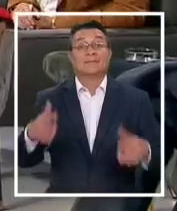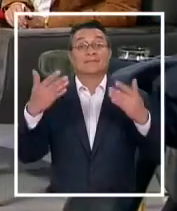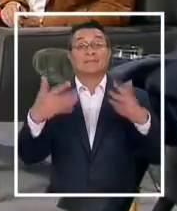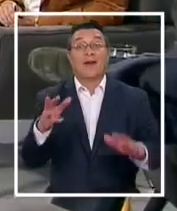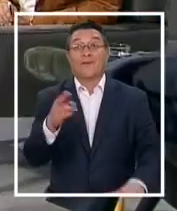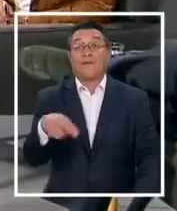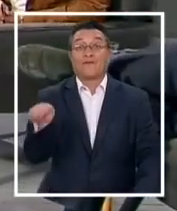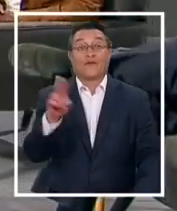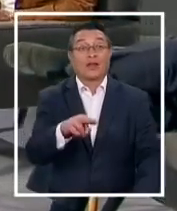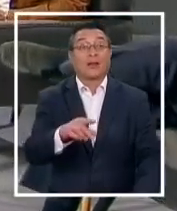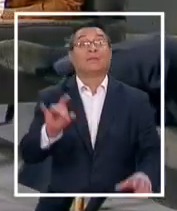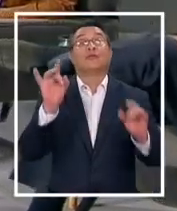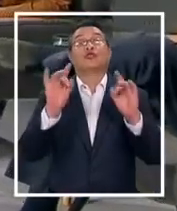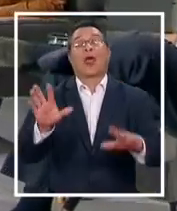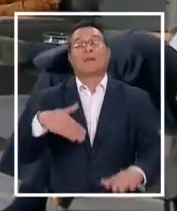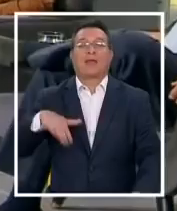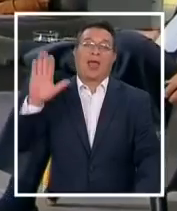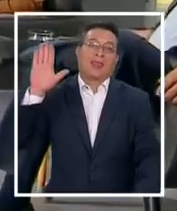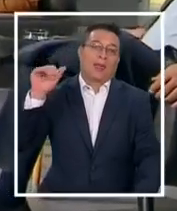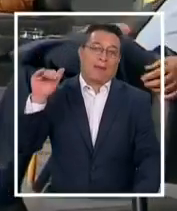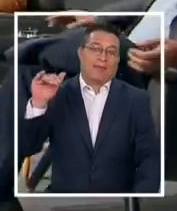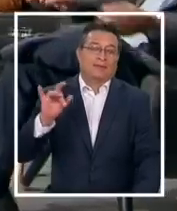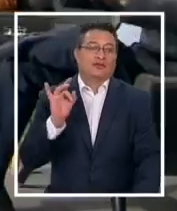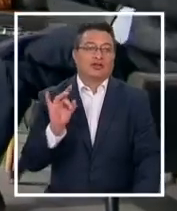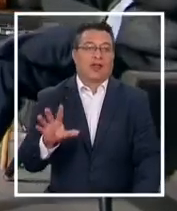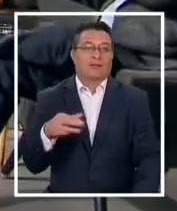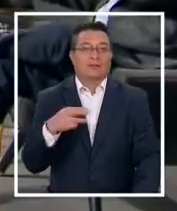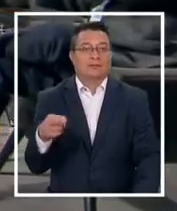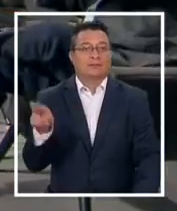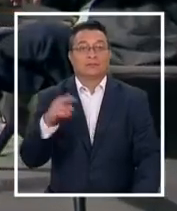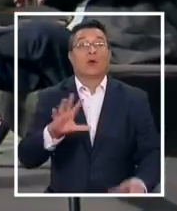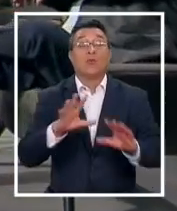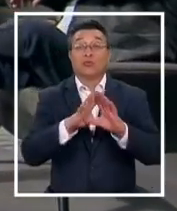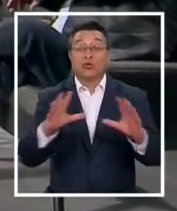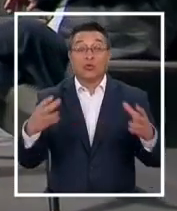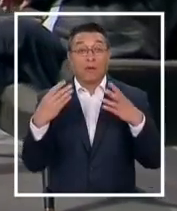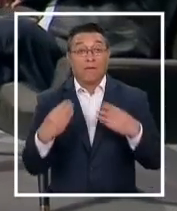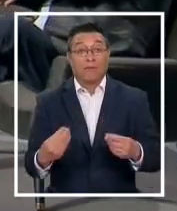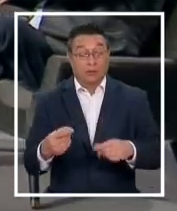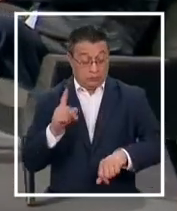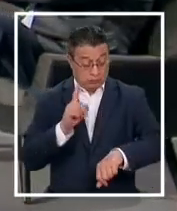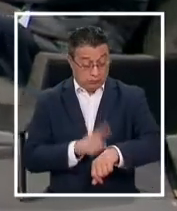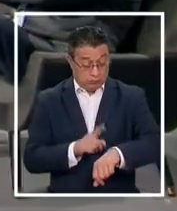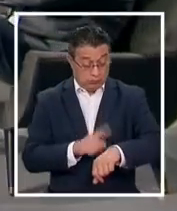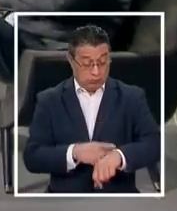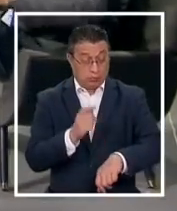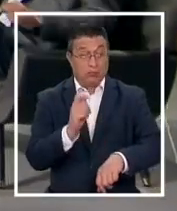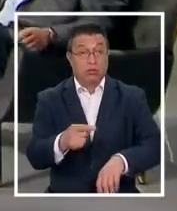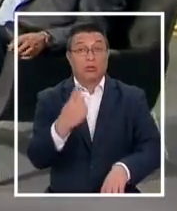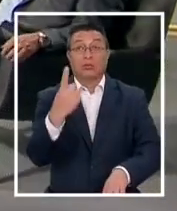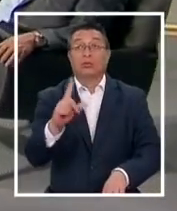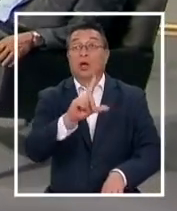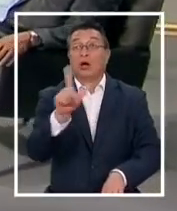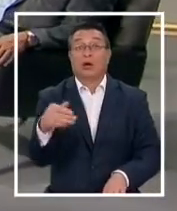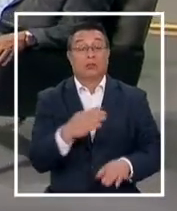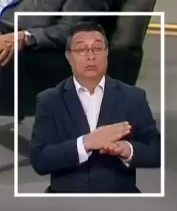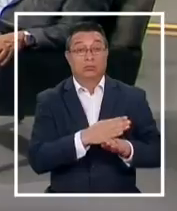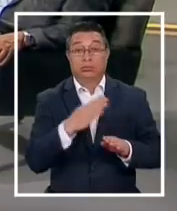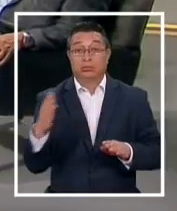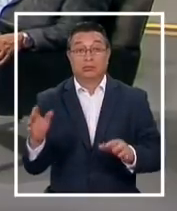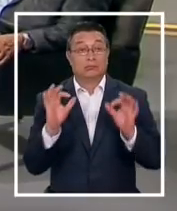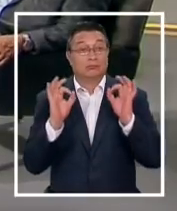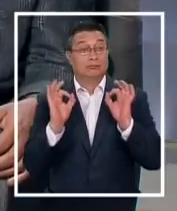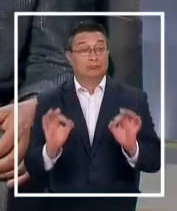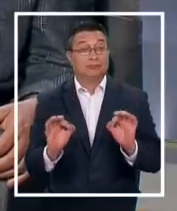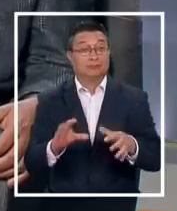hoy. Sí, pero para despedirnos. Oye, pero ha sido muy bien. Hemos estado exactamente una hora. Francisco Vidal, muchas